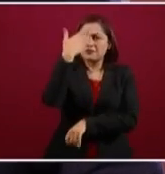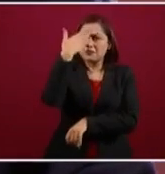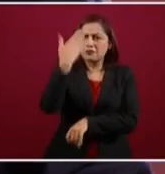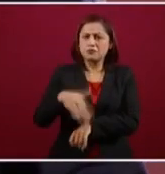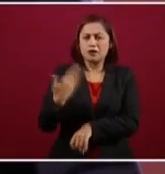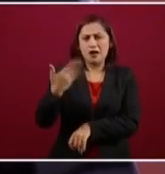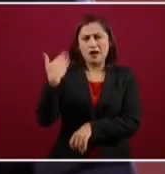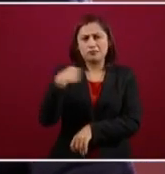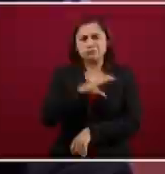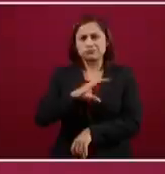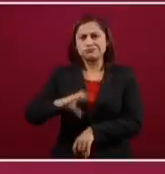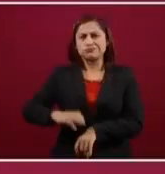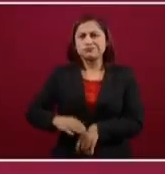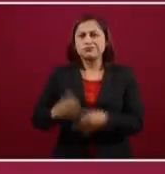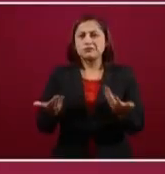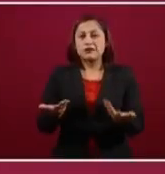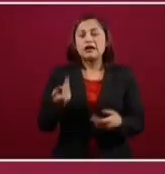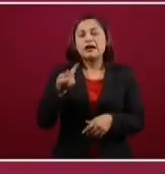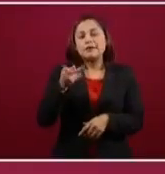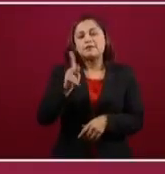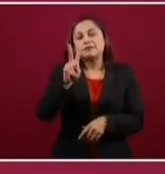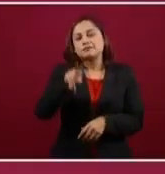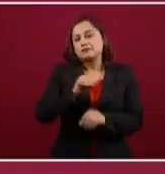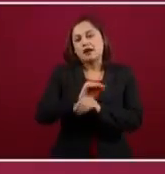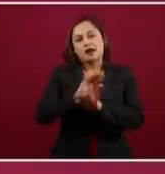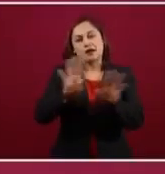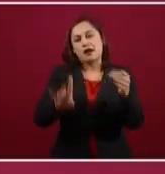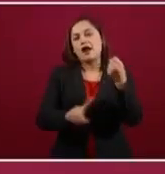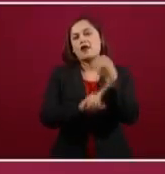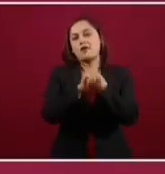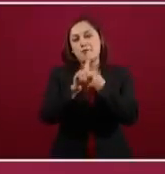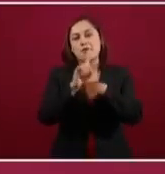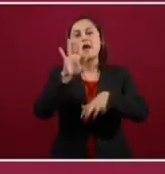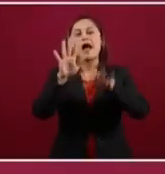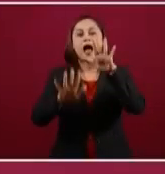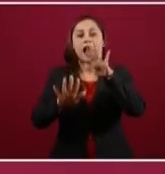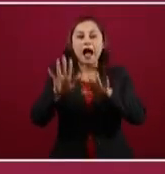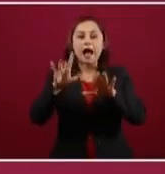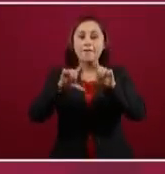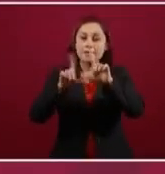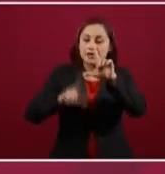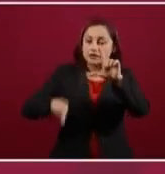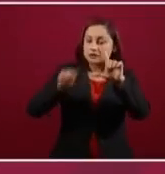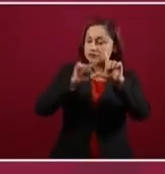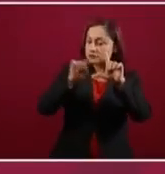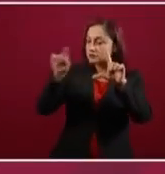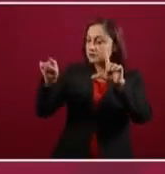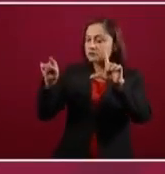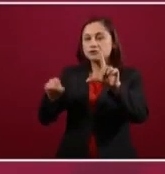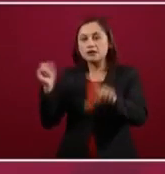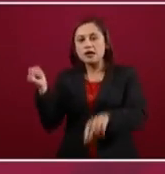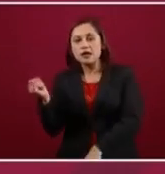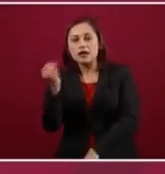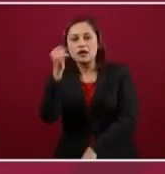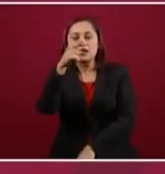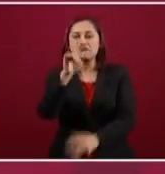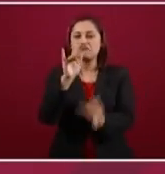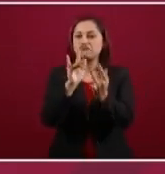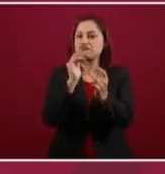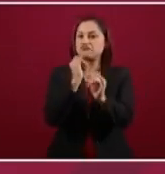lados hay señal y hay que estar esperando. Voy a Oaxaca, por ejemplo, a una